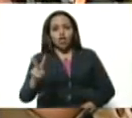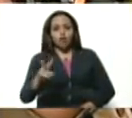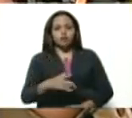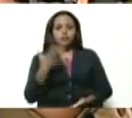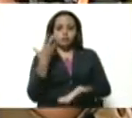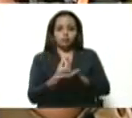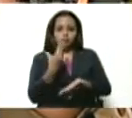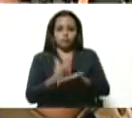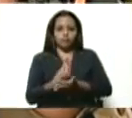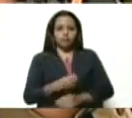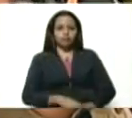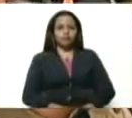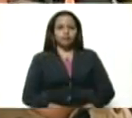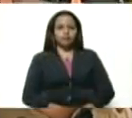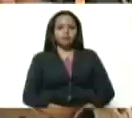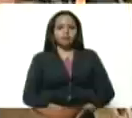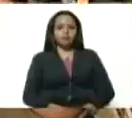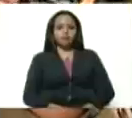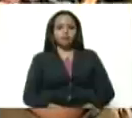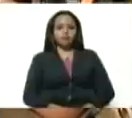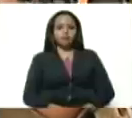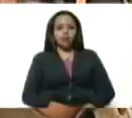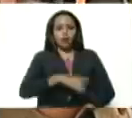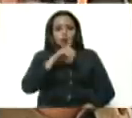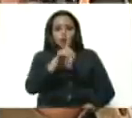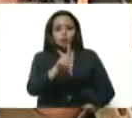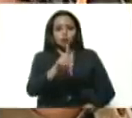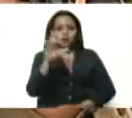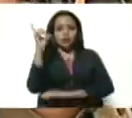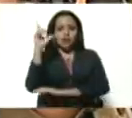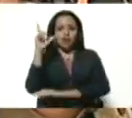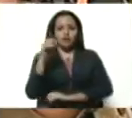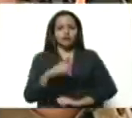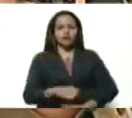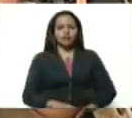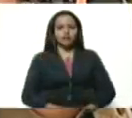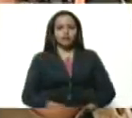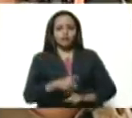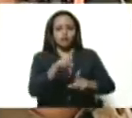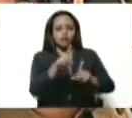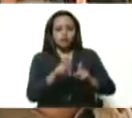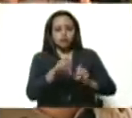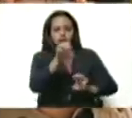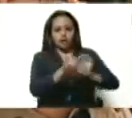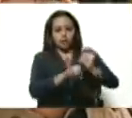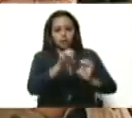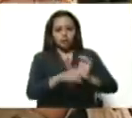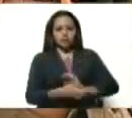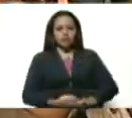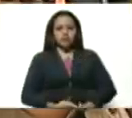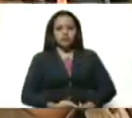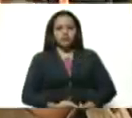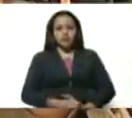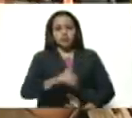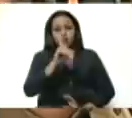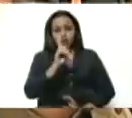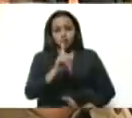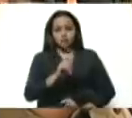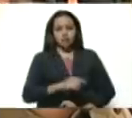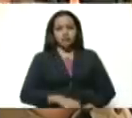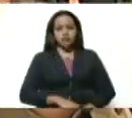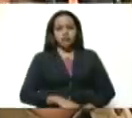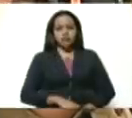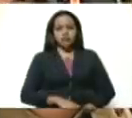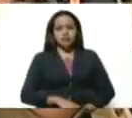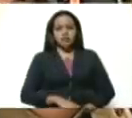del municipio maturín un caso del estado lara captado en despistar institucional personal de salud y un caso del estado